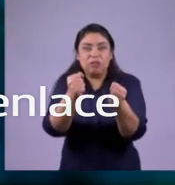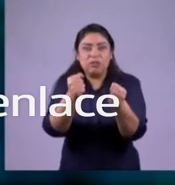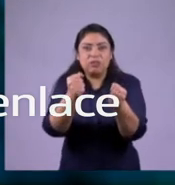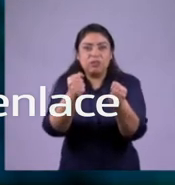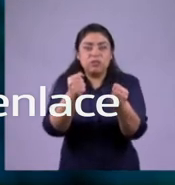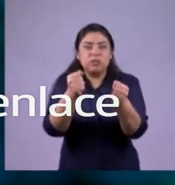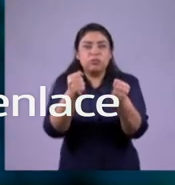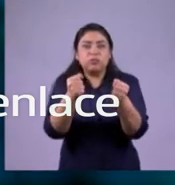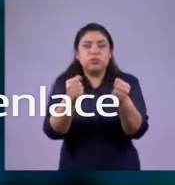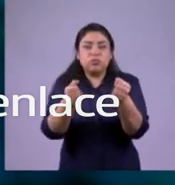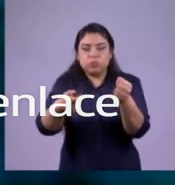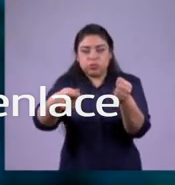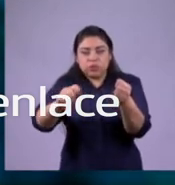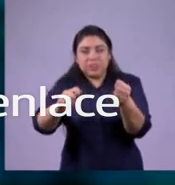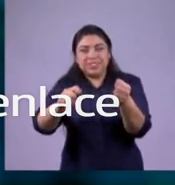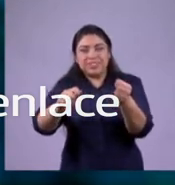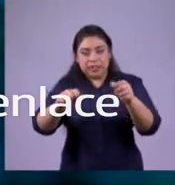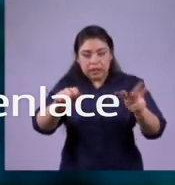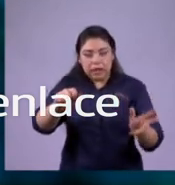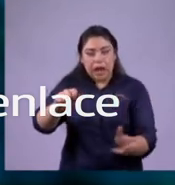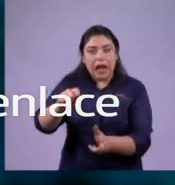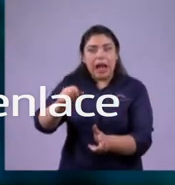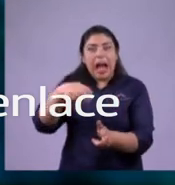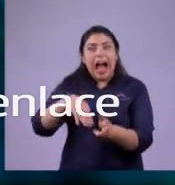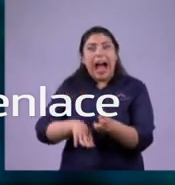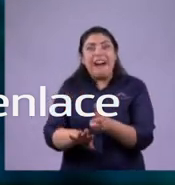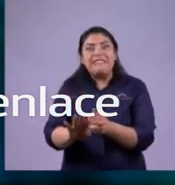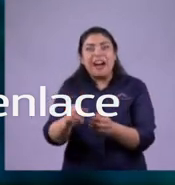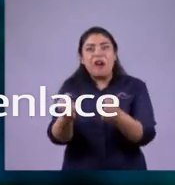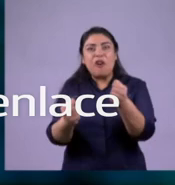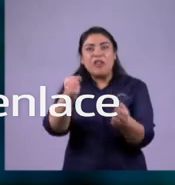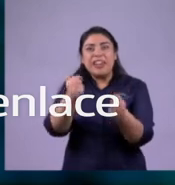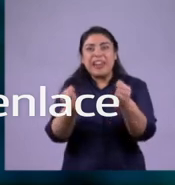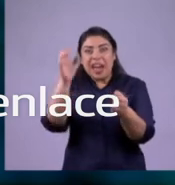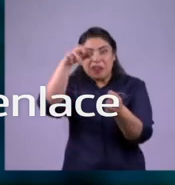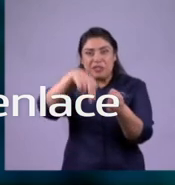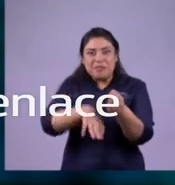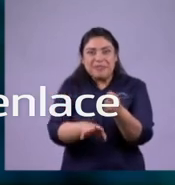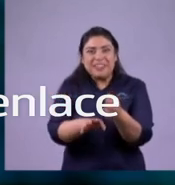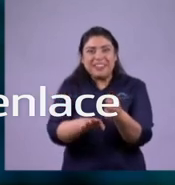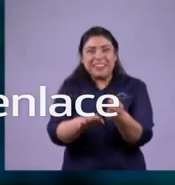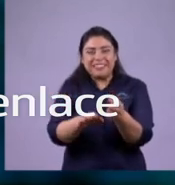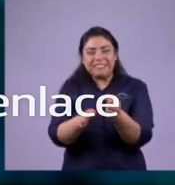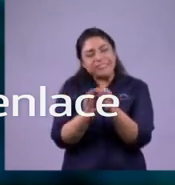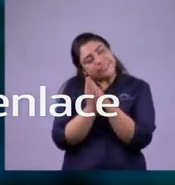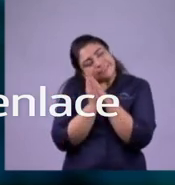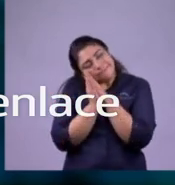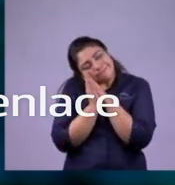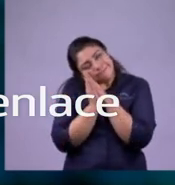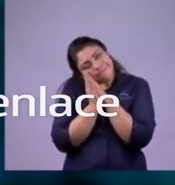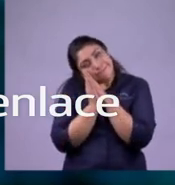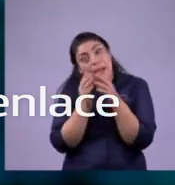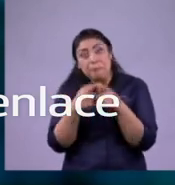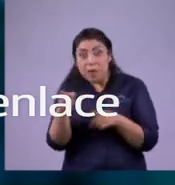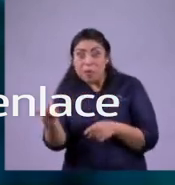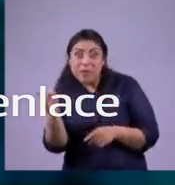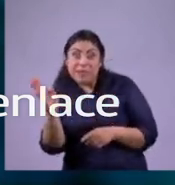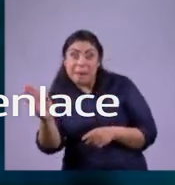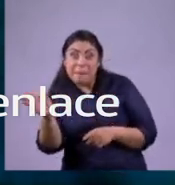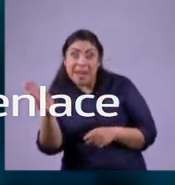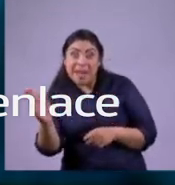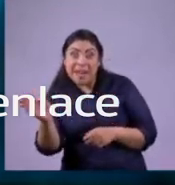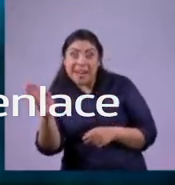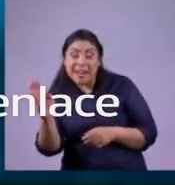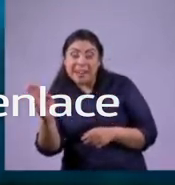acaba de llegar o que está calientita entonces el móvil dormía en la casa de nosotros en la de frente en el lado pero bobby a diferencia de